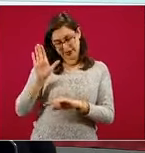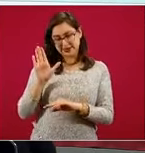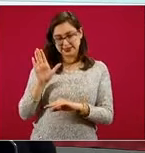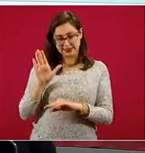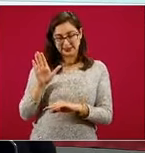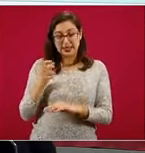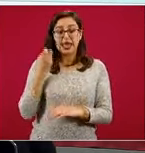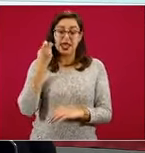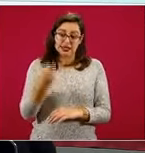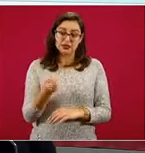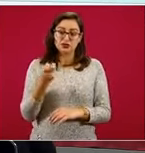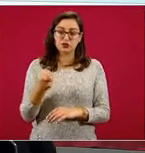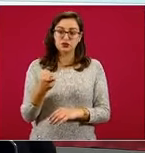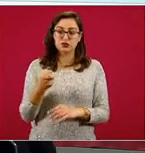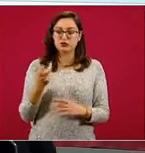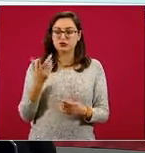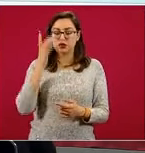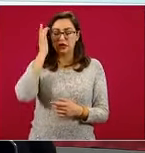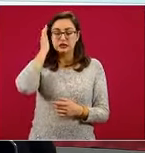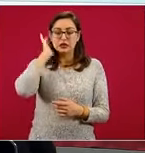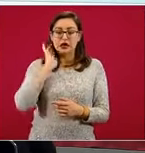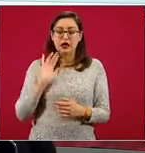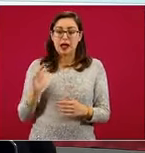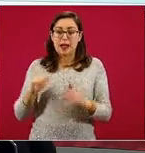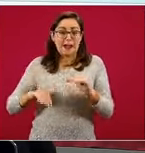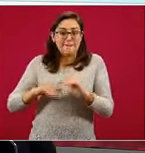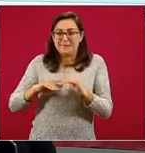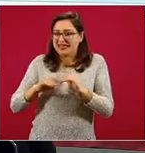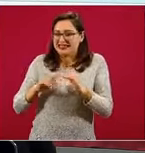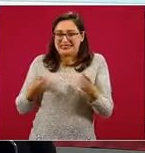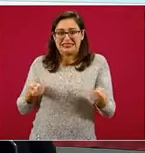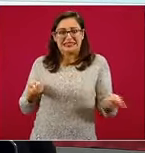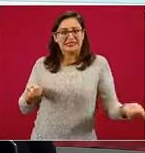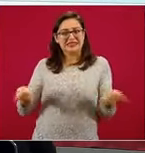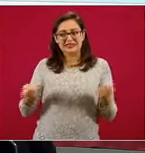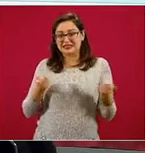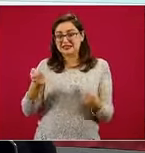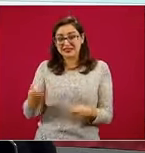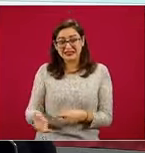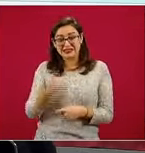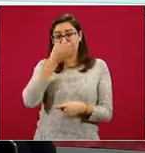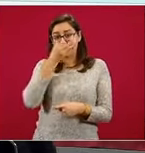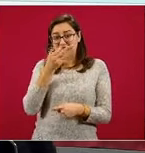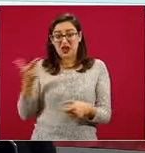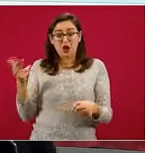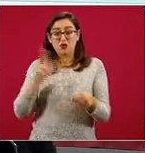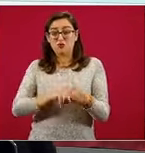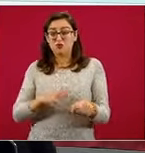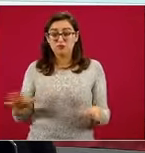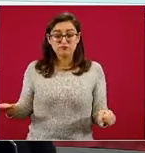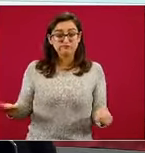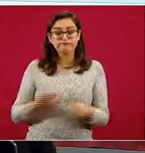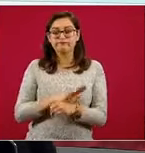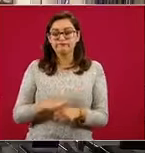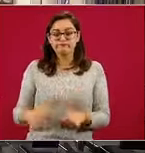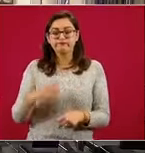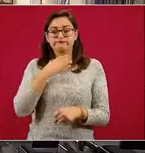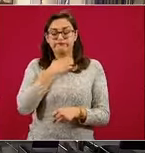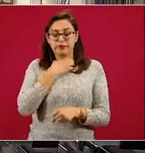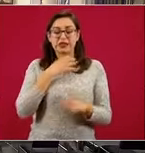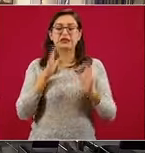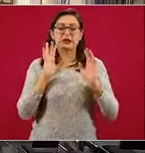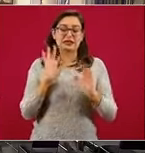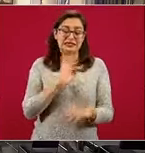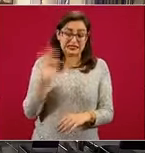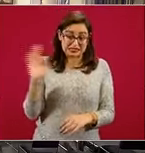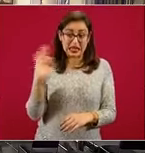precisamente ese nivel de seguridad para efectos de estar pronto a una saturación o de ya estar teniendo